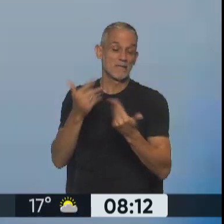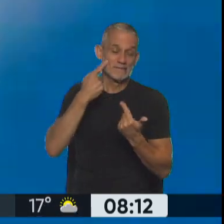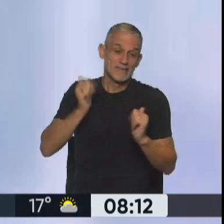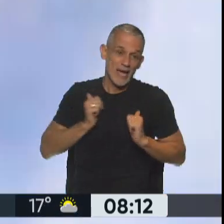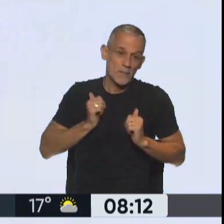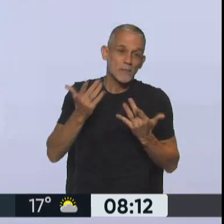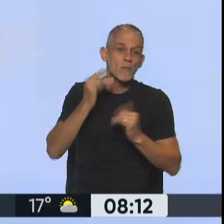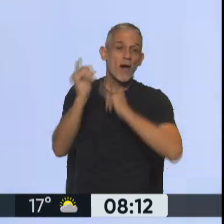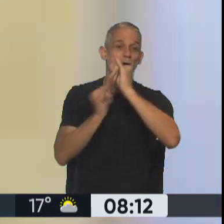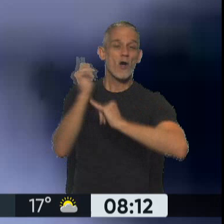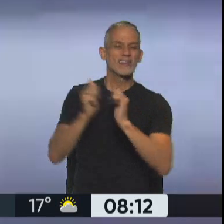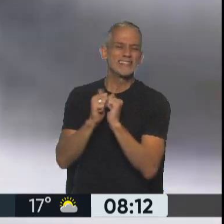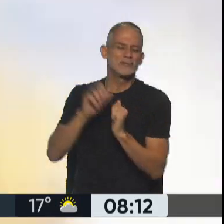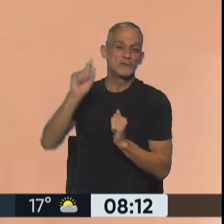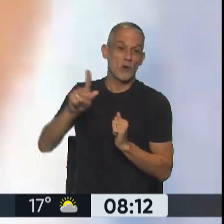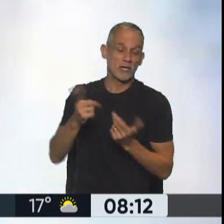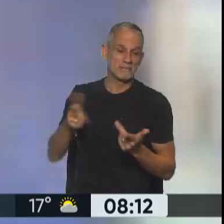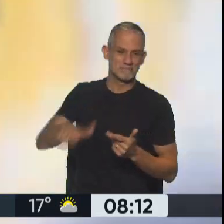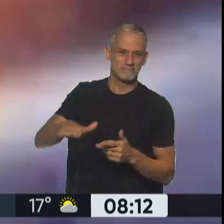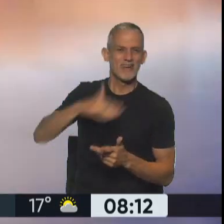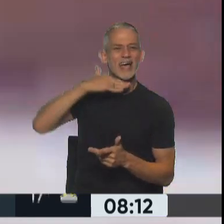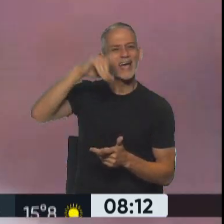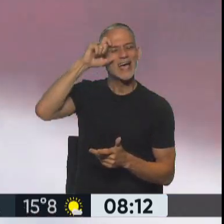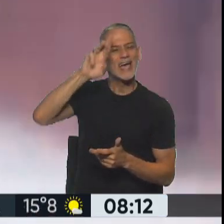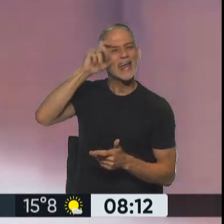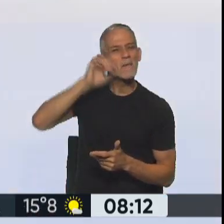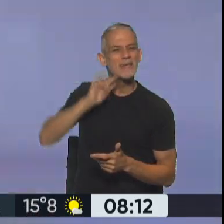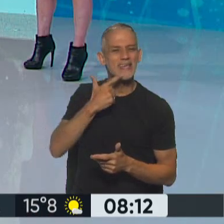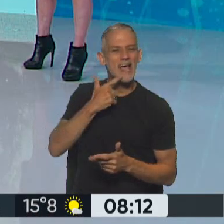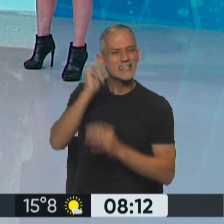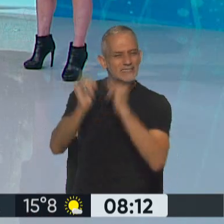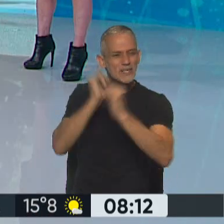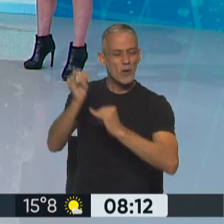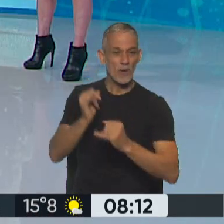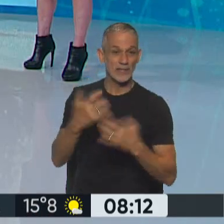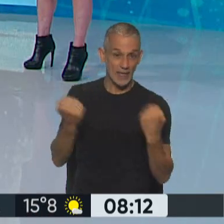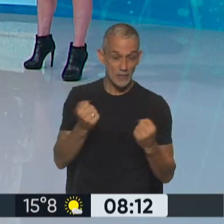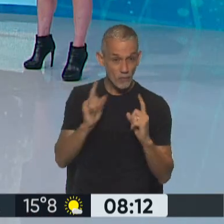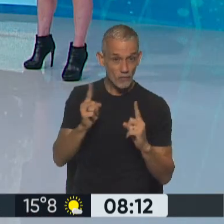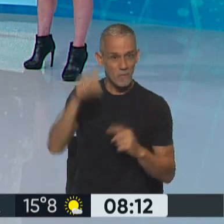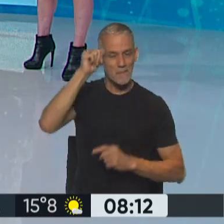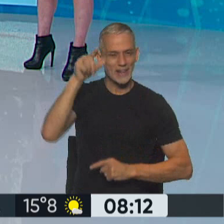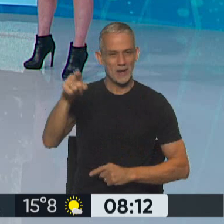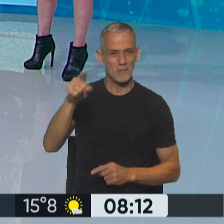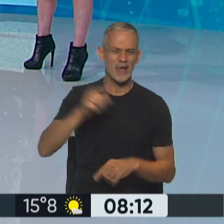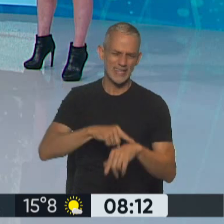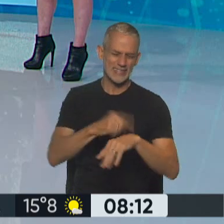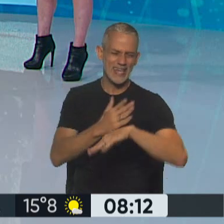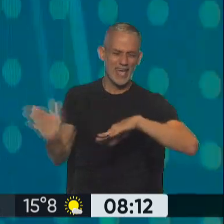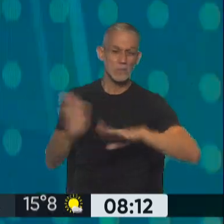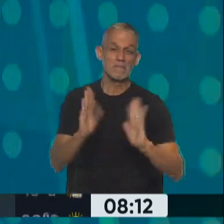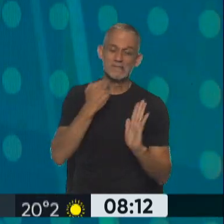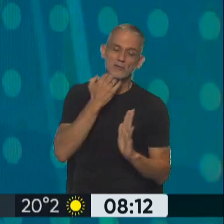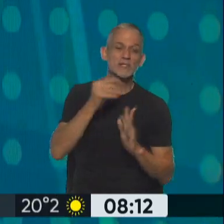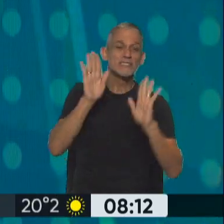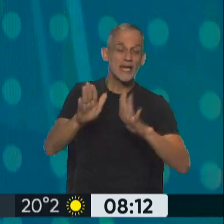le pueda contar finalmente la historia Jeremías al dibu Todavía está en mar del plata Eh Así que hay tiempo hay tiempo no sabemos